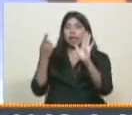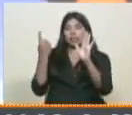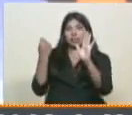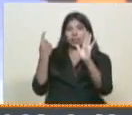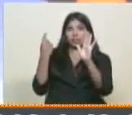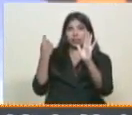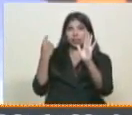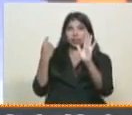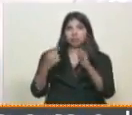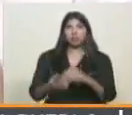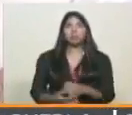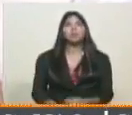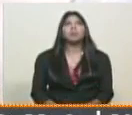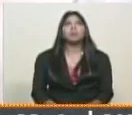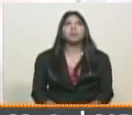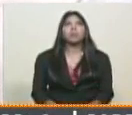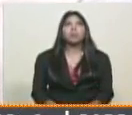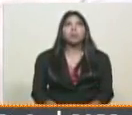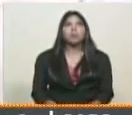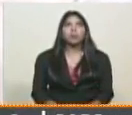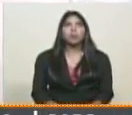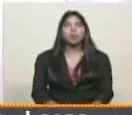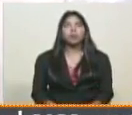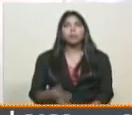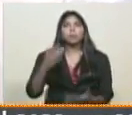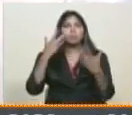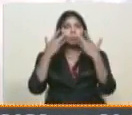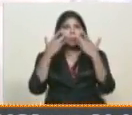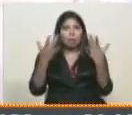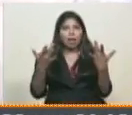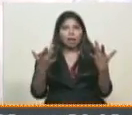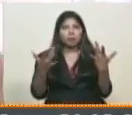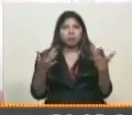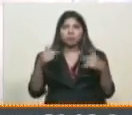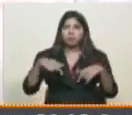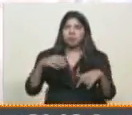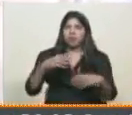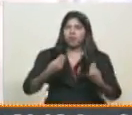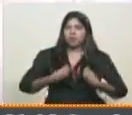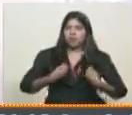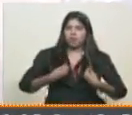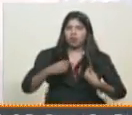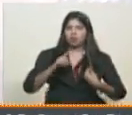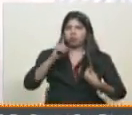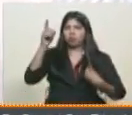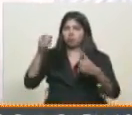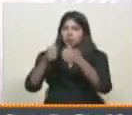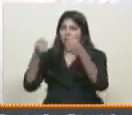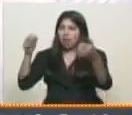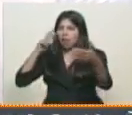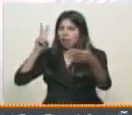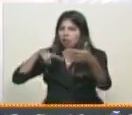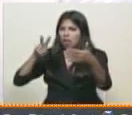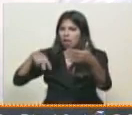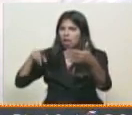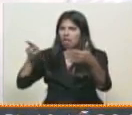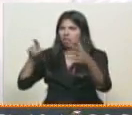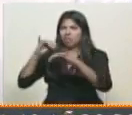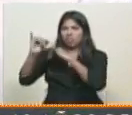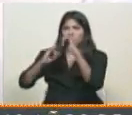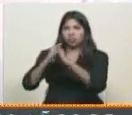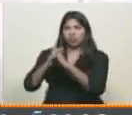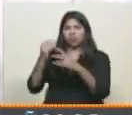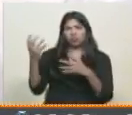exactamente y es muy notorio cuando uno vive en venezuela debe el contraste en de una noticia internacional y lo que pasa acá si uno sigue lo que pasa afuera atrás de los medios de